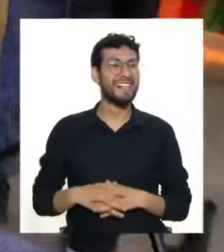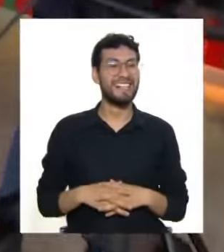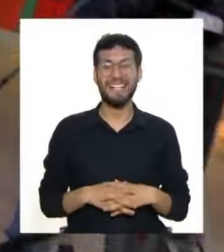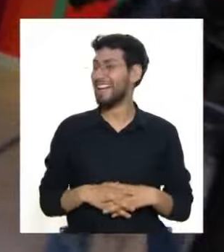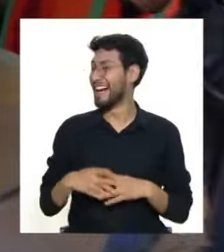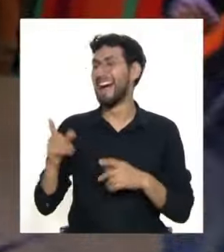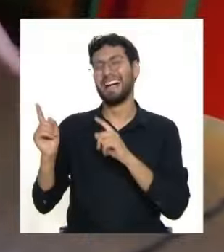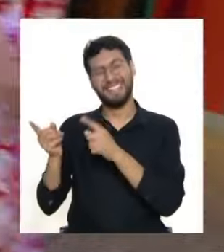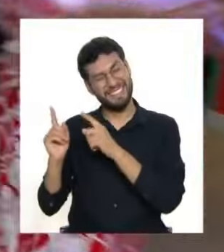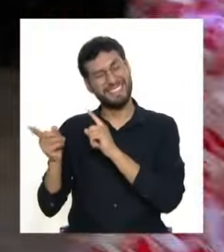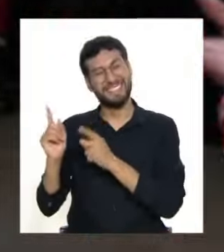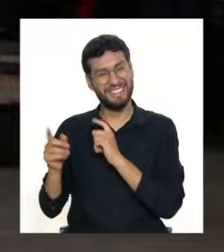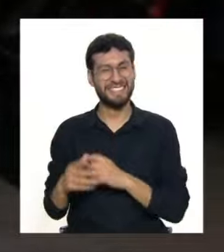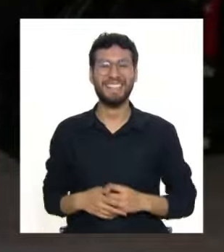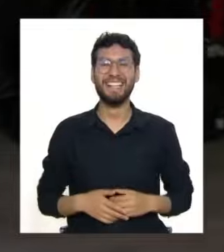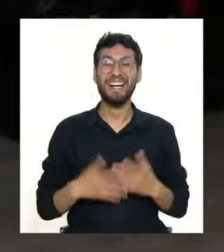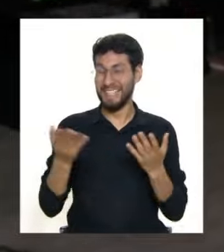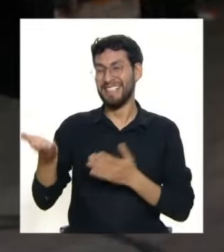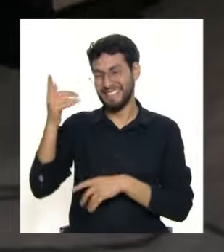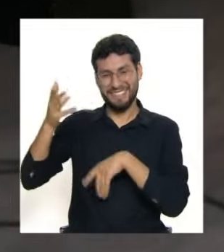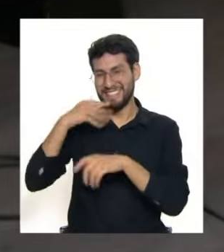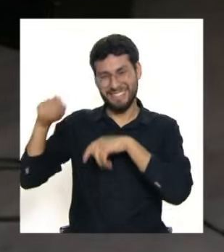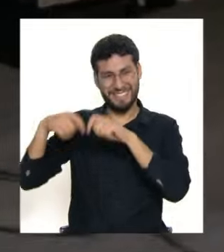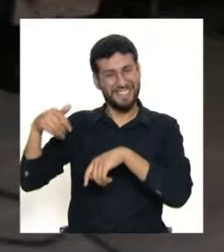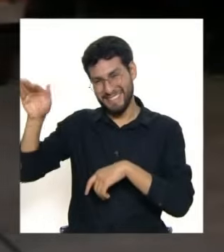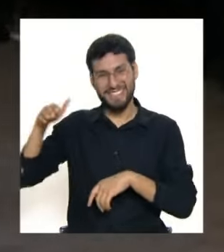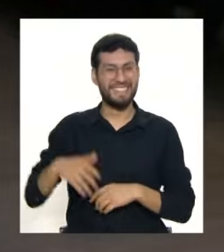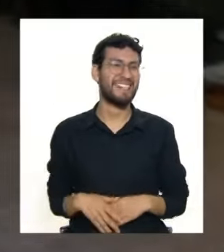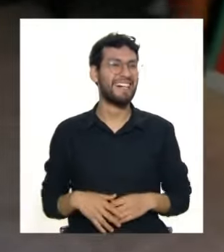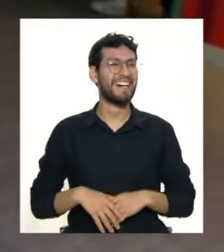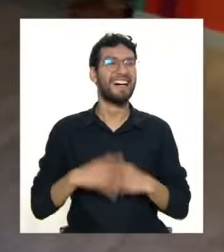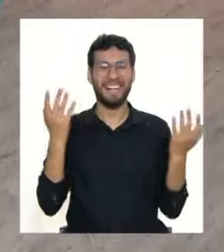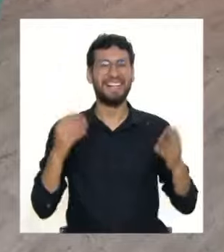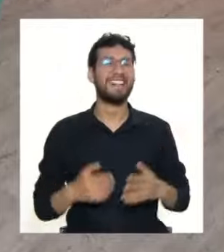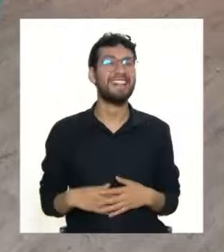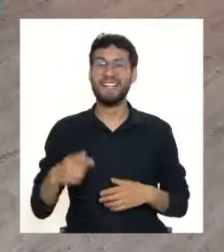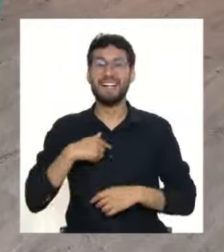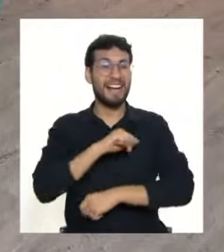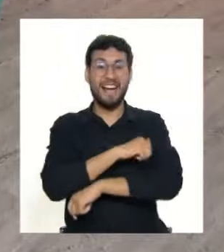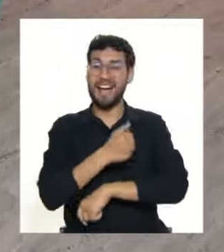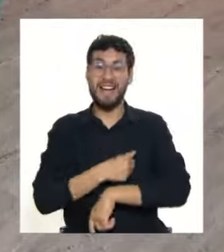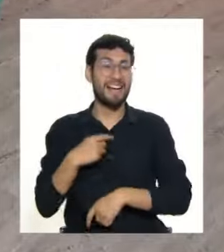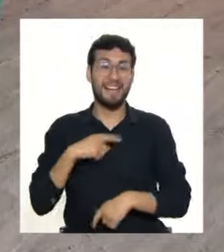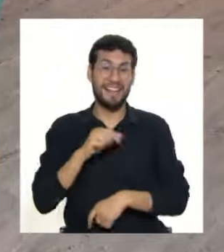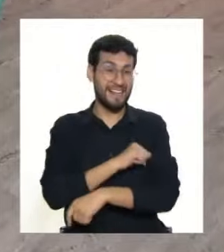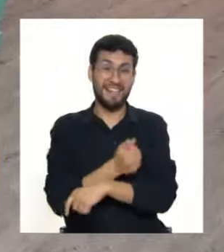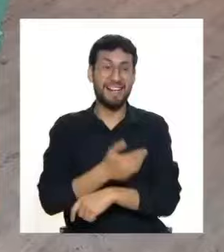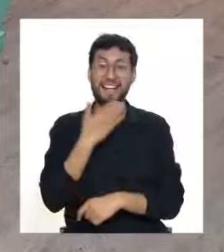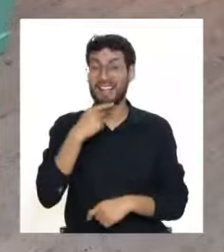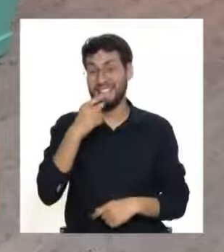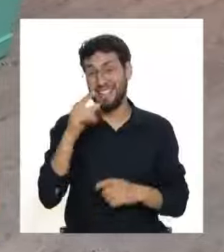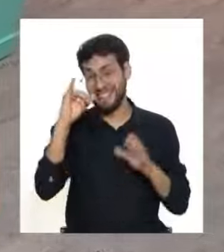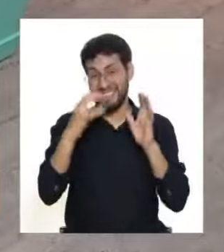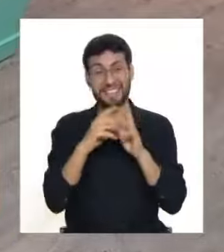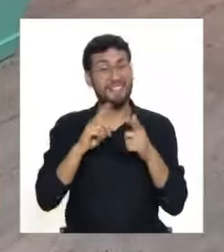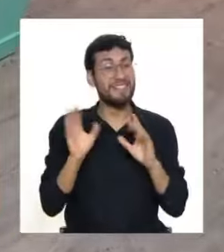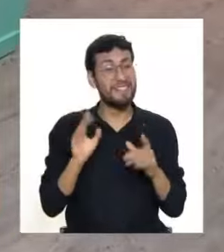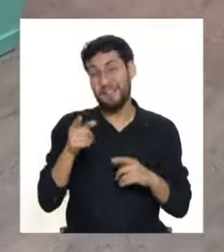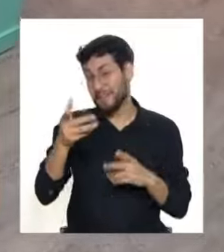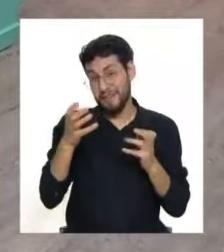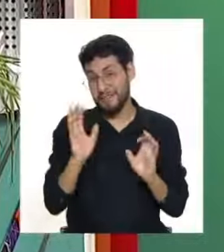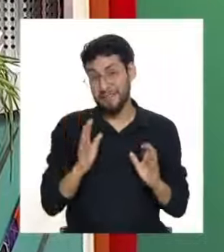¡Estoy ahí! ¡Hala la cocina ya! ¡Váyase para allá! No tengo la autorización, no tengo la autorización de decir el Instagram, pero no sé,